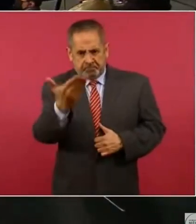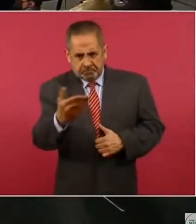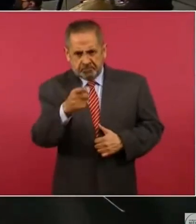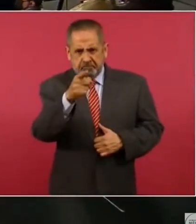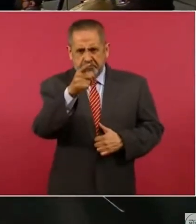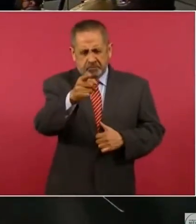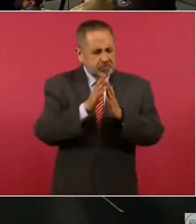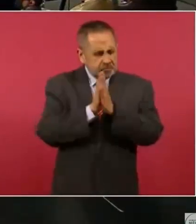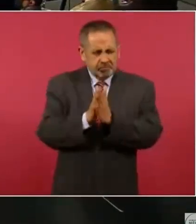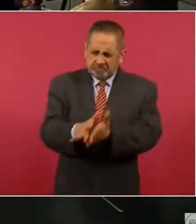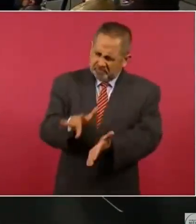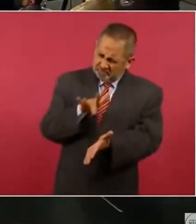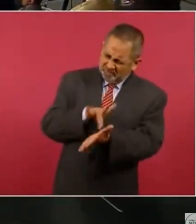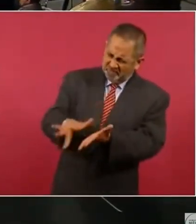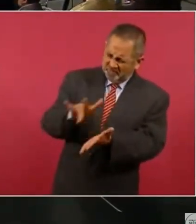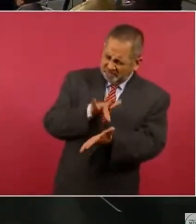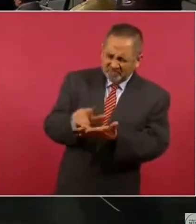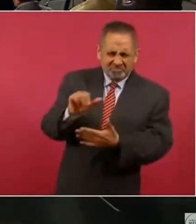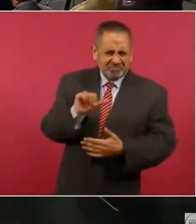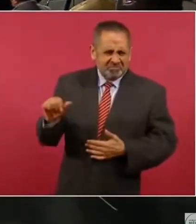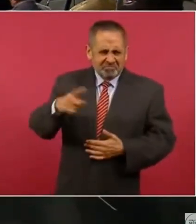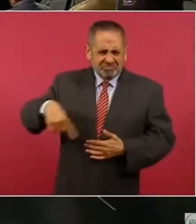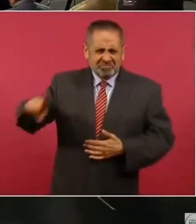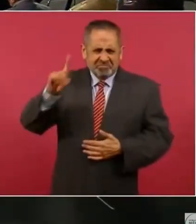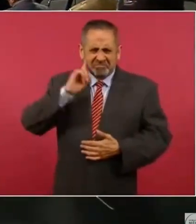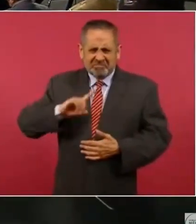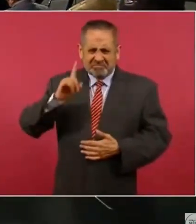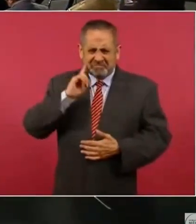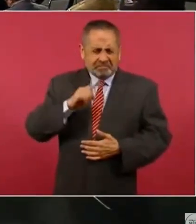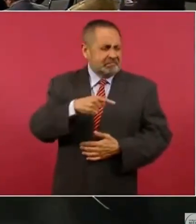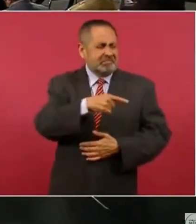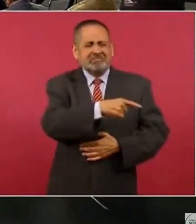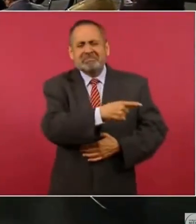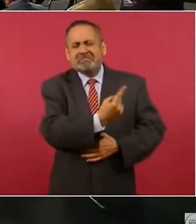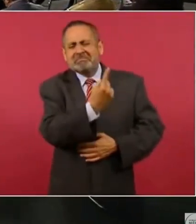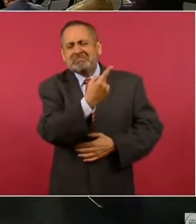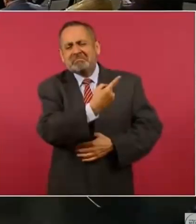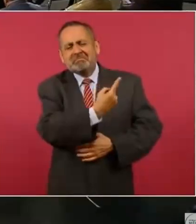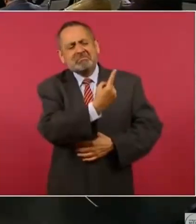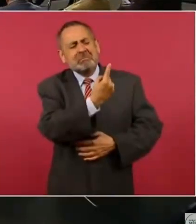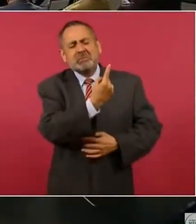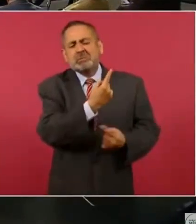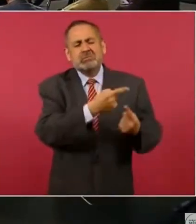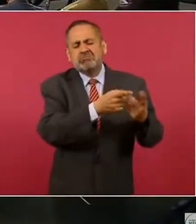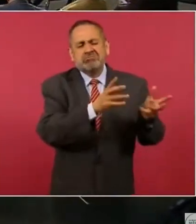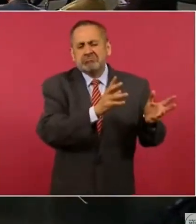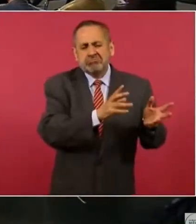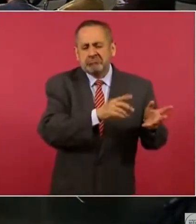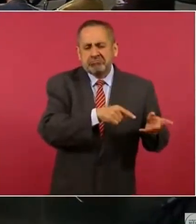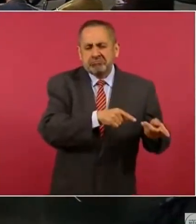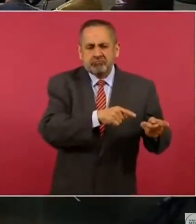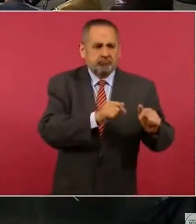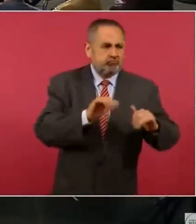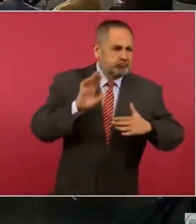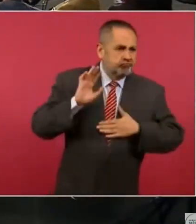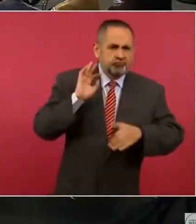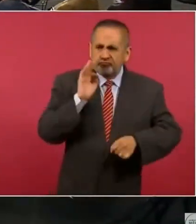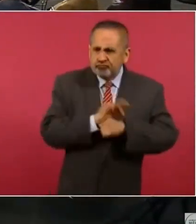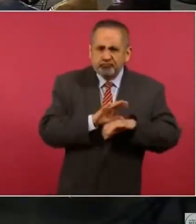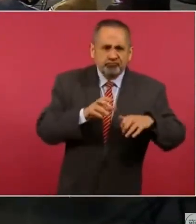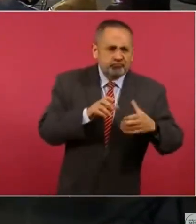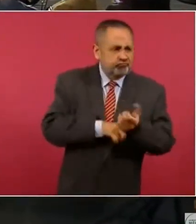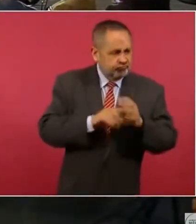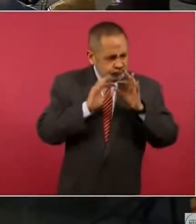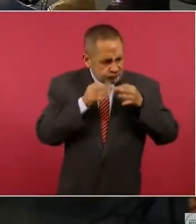a la mujer, porque aunque existan estos casos aislados de mujeres que no están comprometidas con